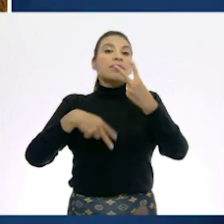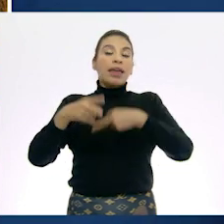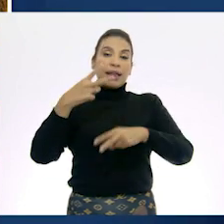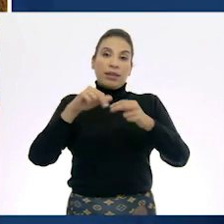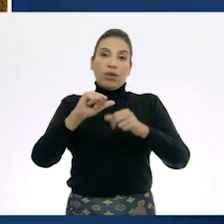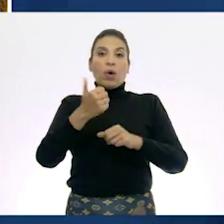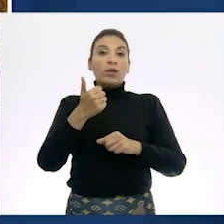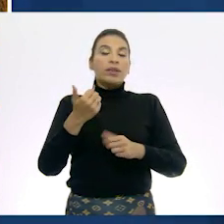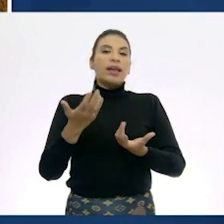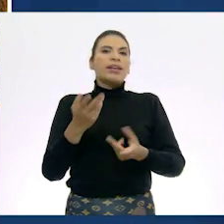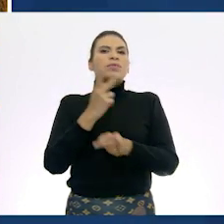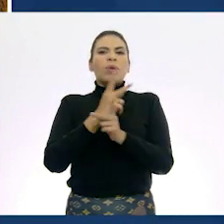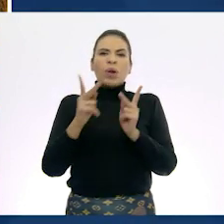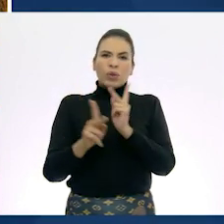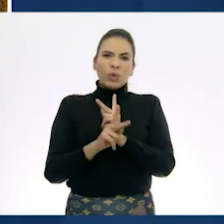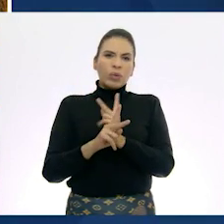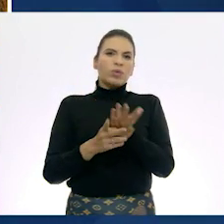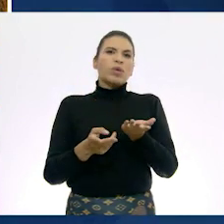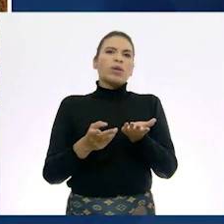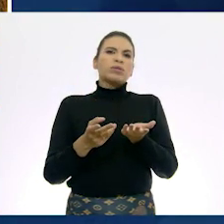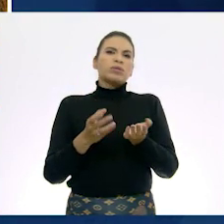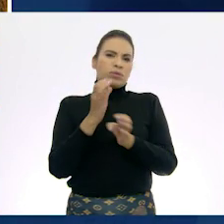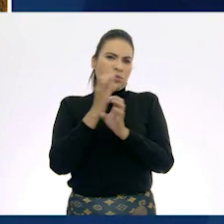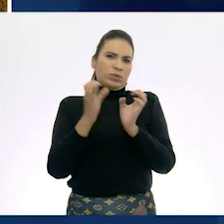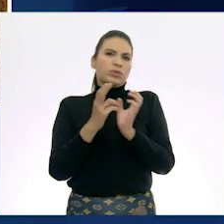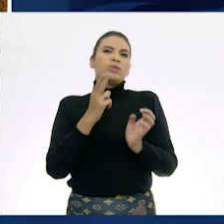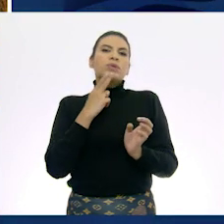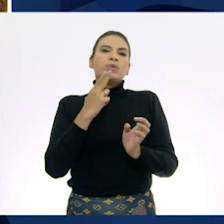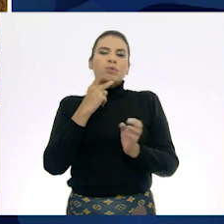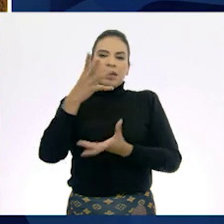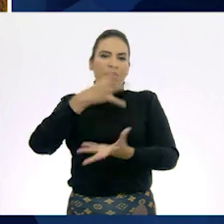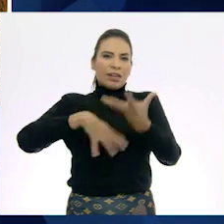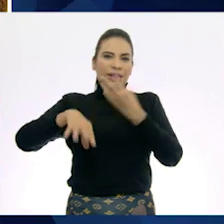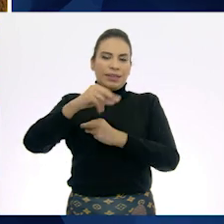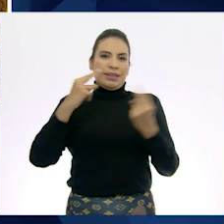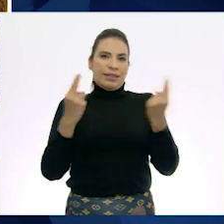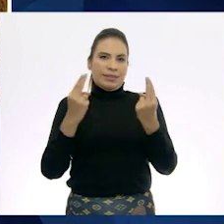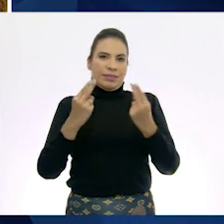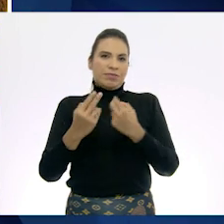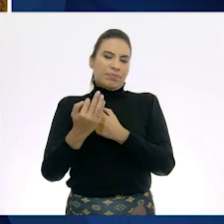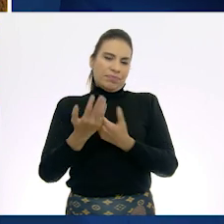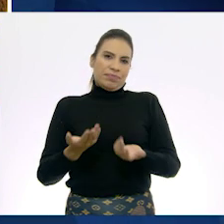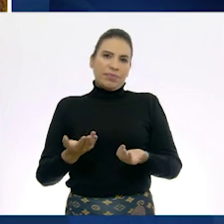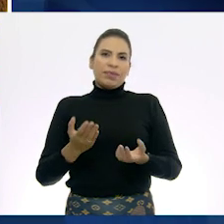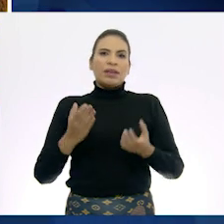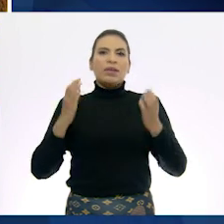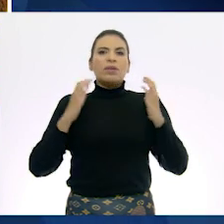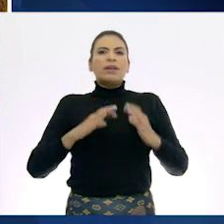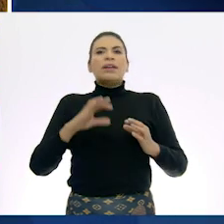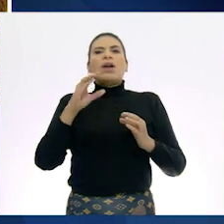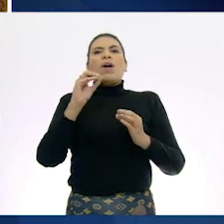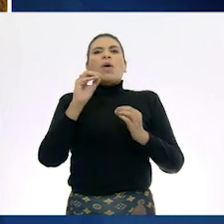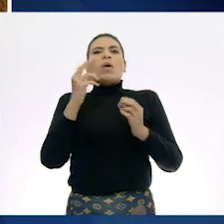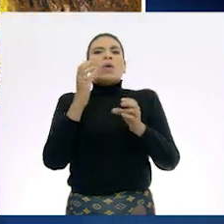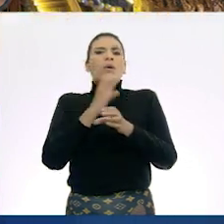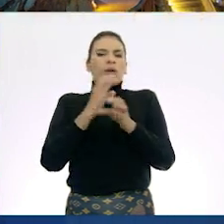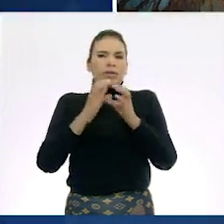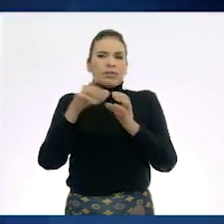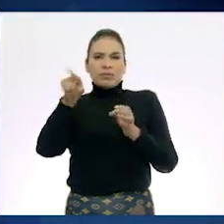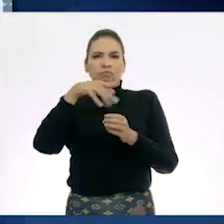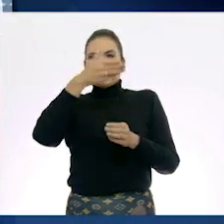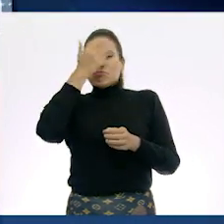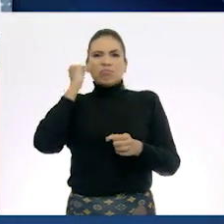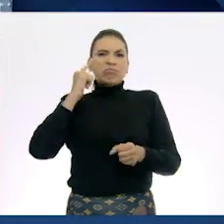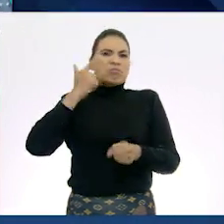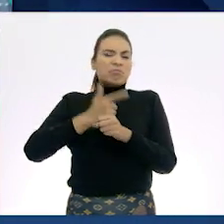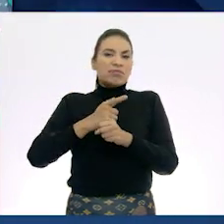otros productos, otros bienes que van a satisfacer necesidades. Y quizá tú no te has dado cuenta, pero aunque